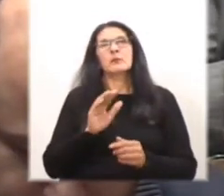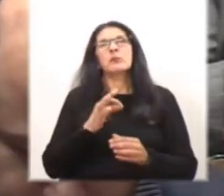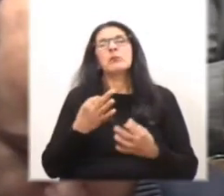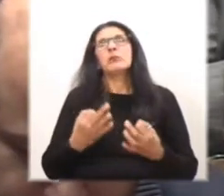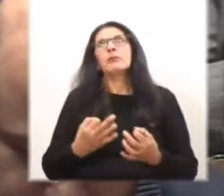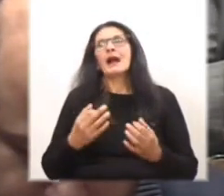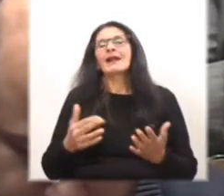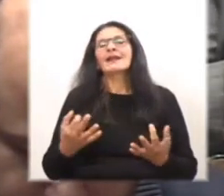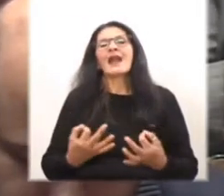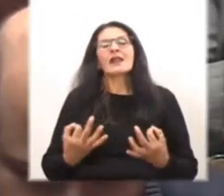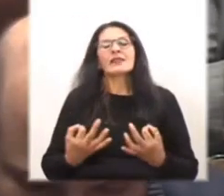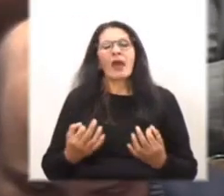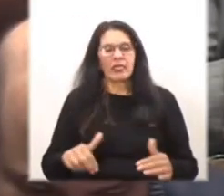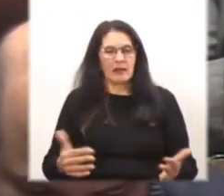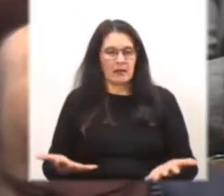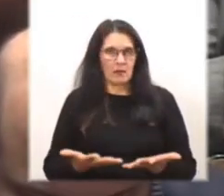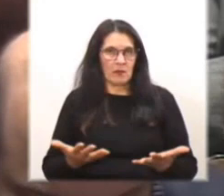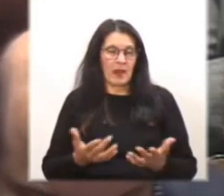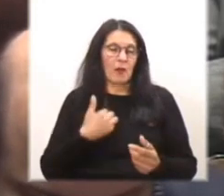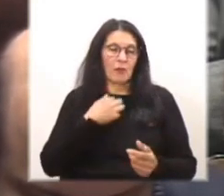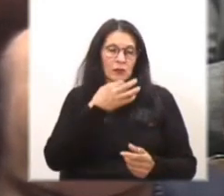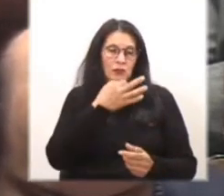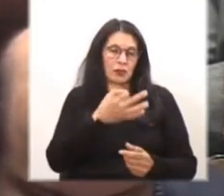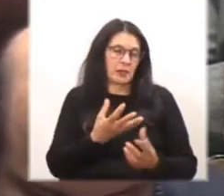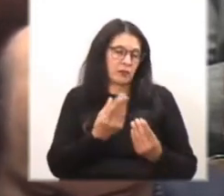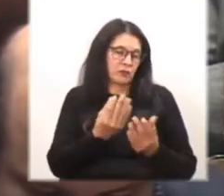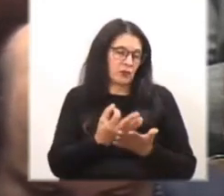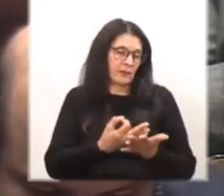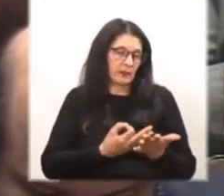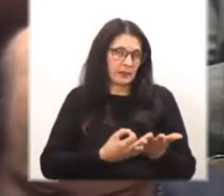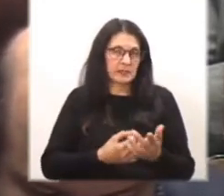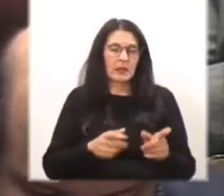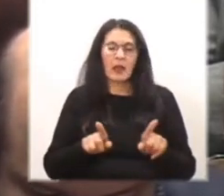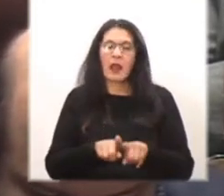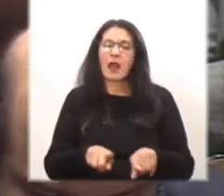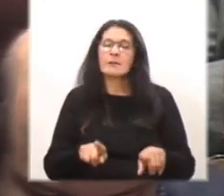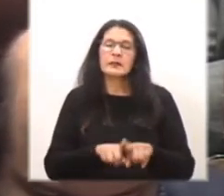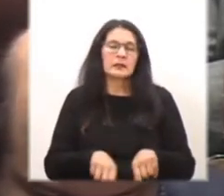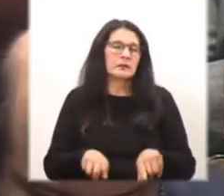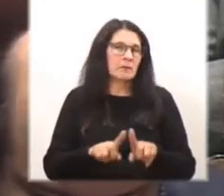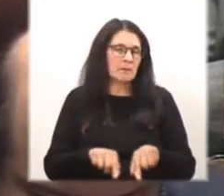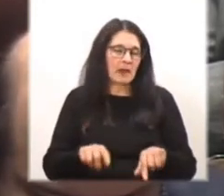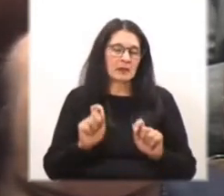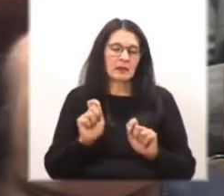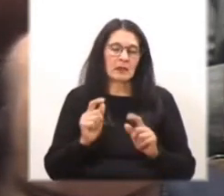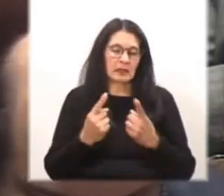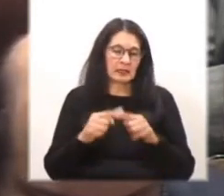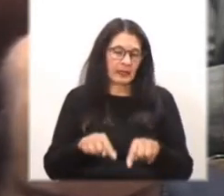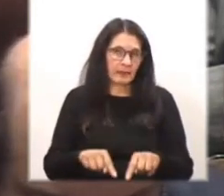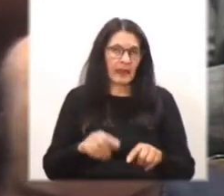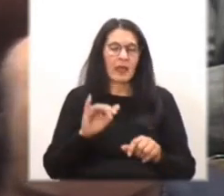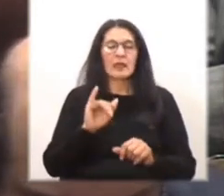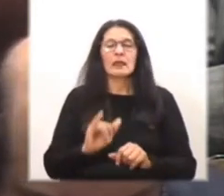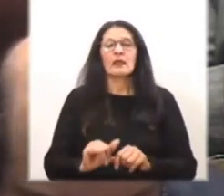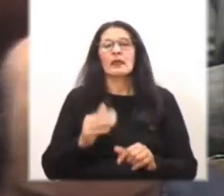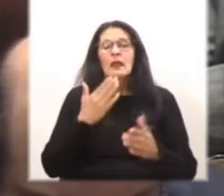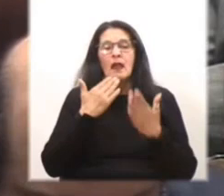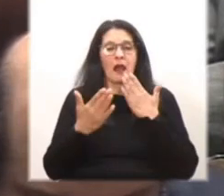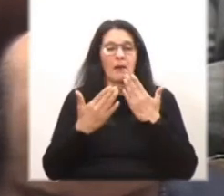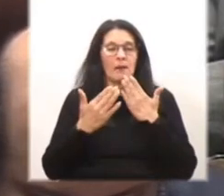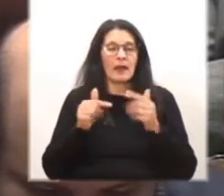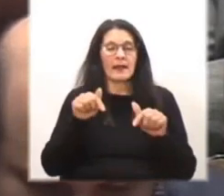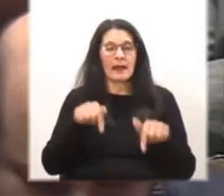realidad. Como lo he dicho más de una vez, es la misma realidad la que interpela, y traer la interpelación a